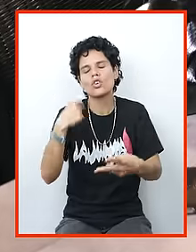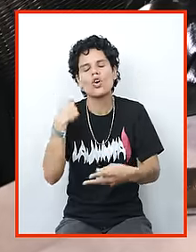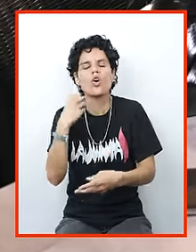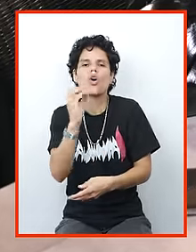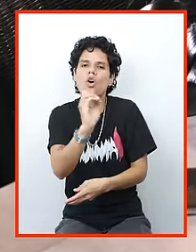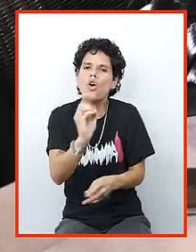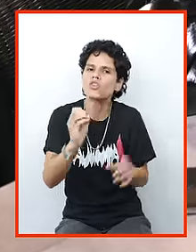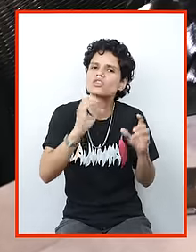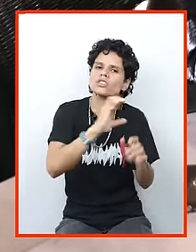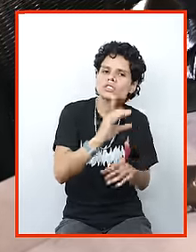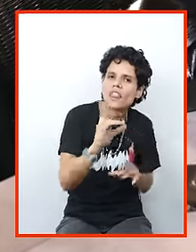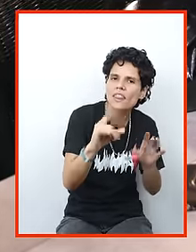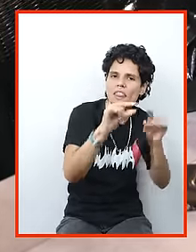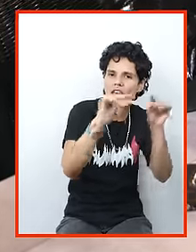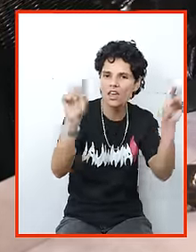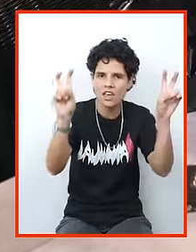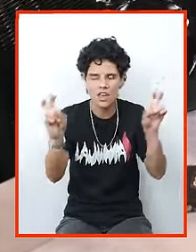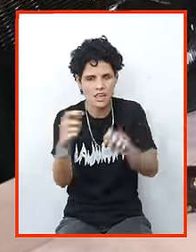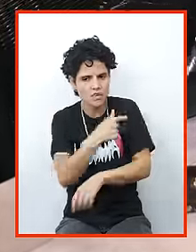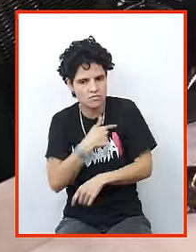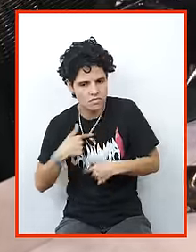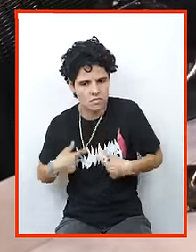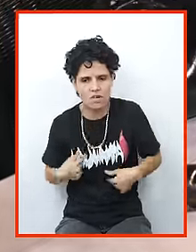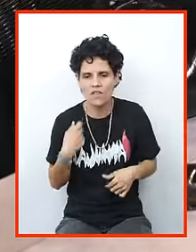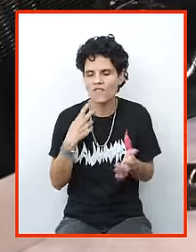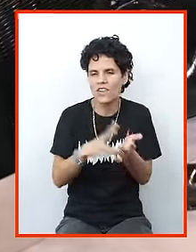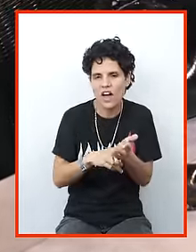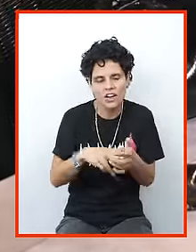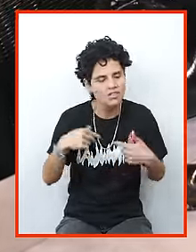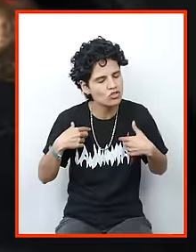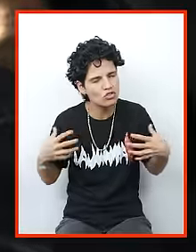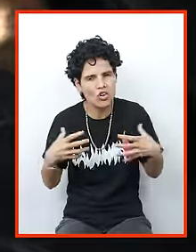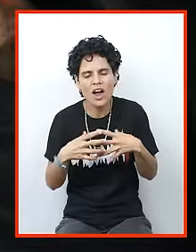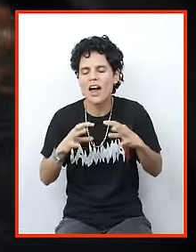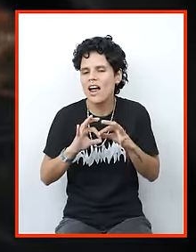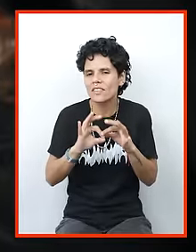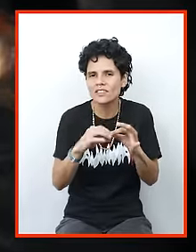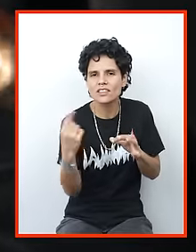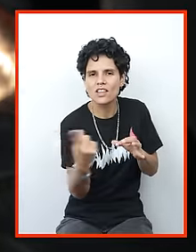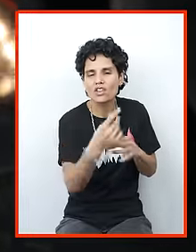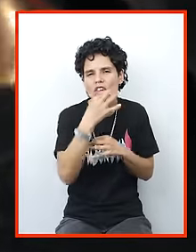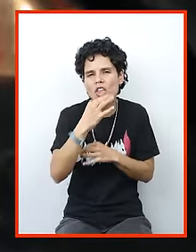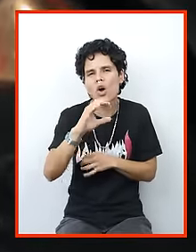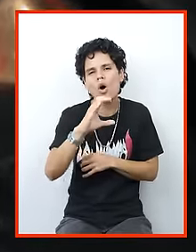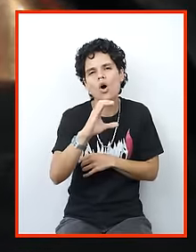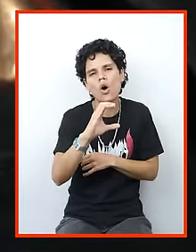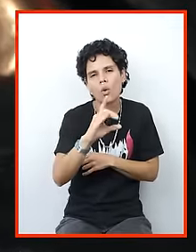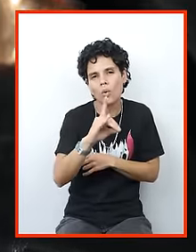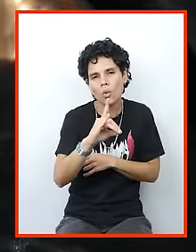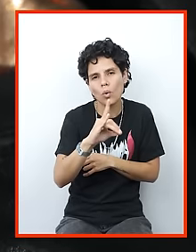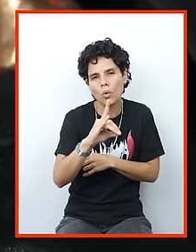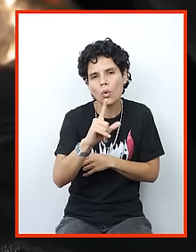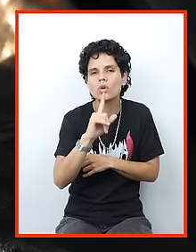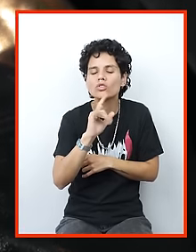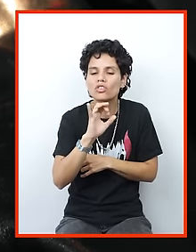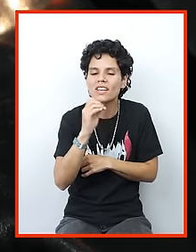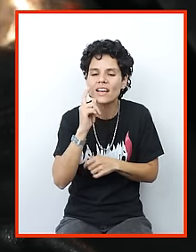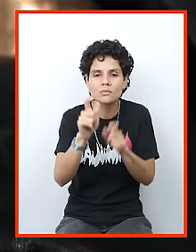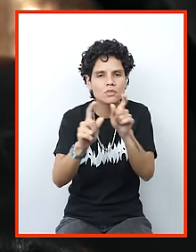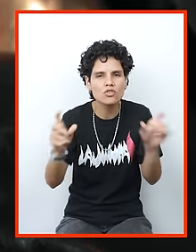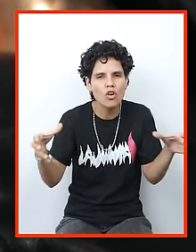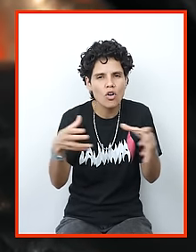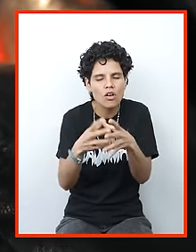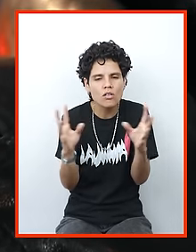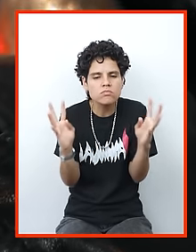Entonces, brígido. Yo estoy súper agradecido con el culto que le digo yo, que es como la familia, que están ahí siempre apañando. Quizás no